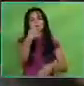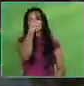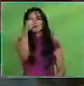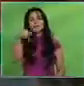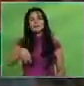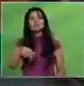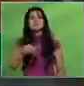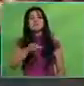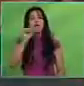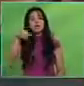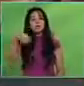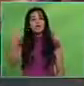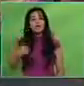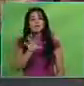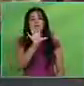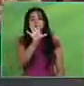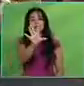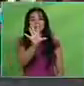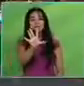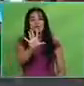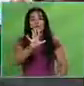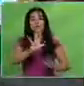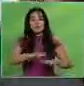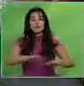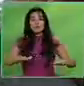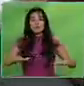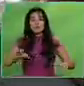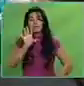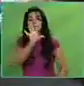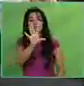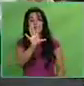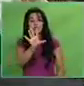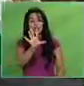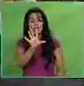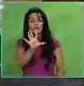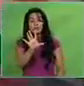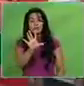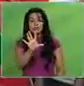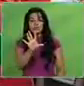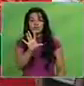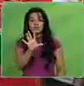están cinco pequeños.